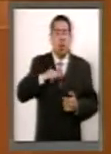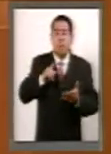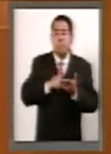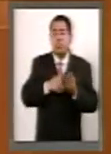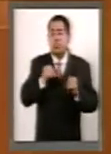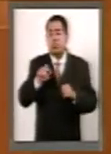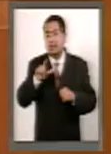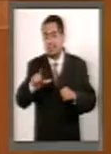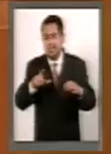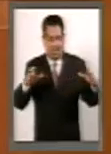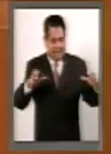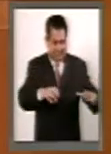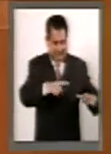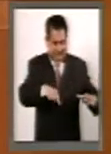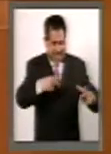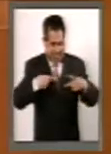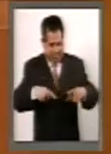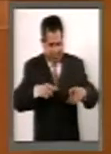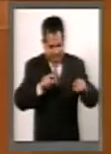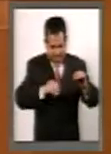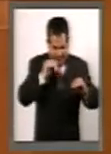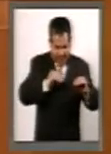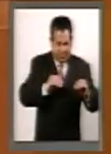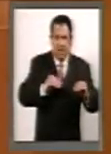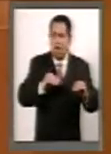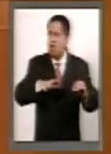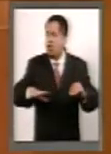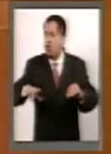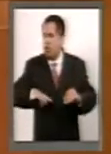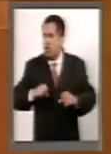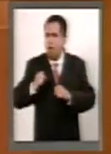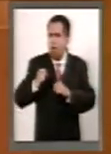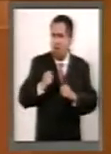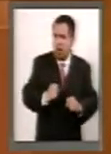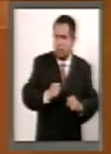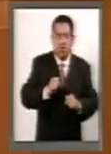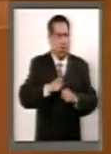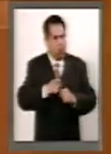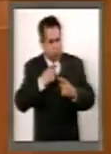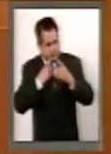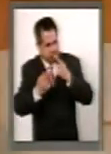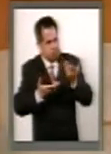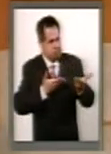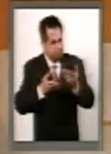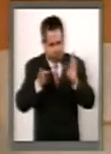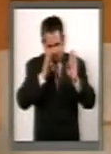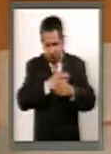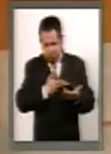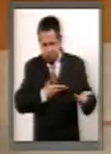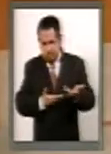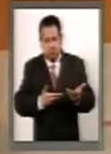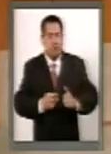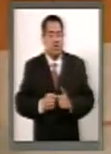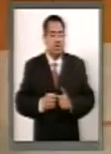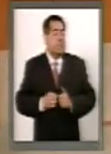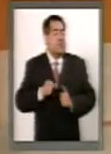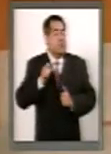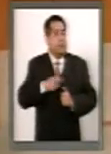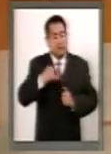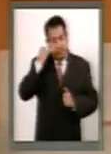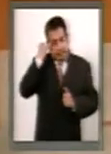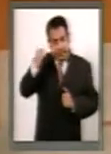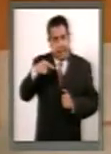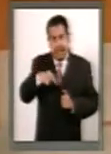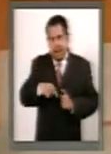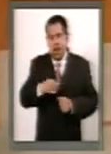prefiguró un Estado fuerte y al propio tiempo conciliador, el mismo que en nuestro